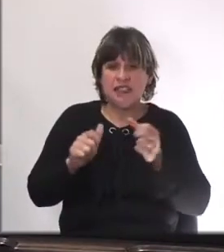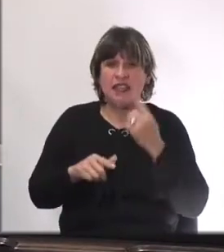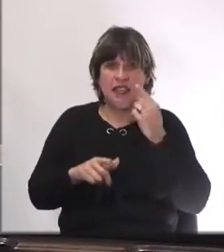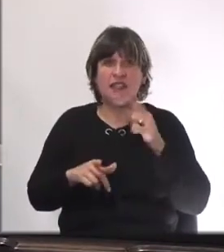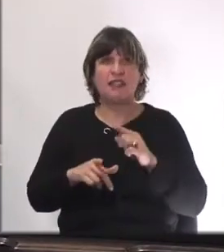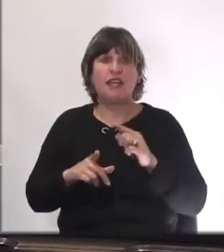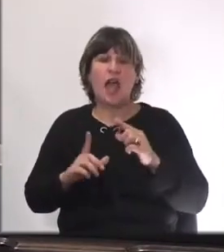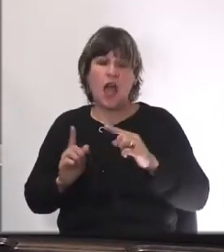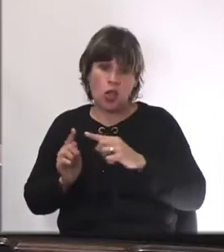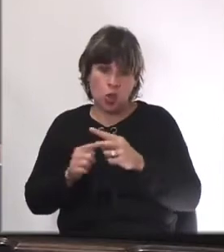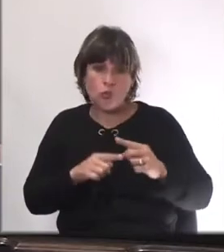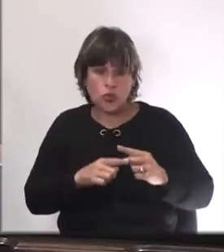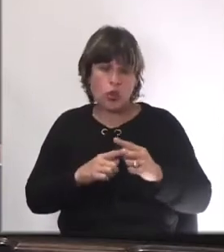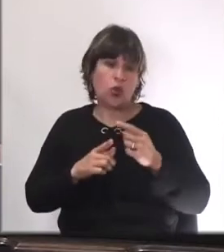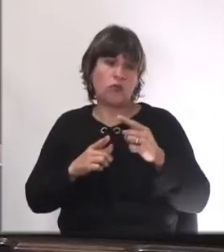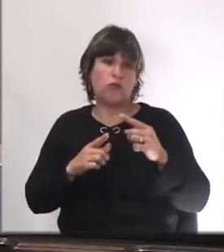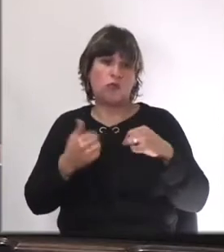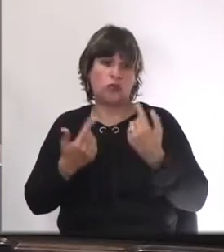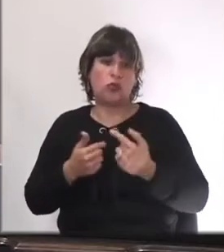que deberían ser